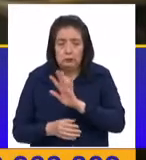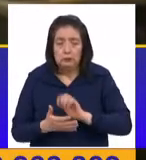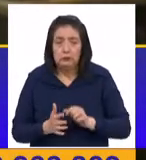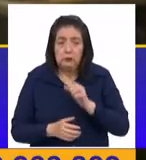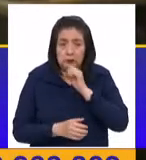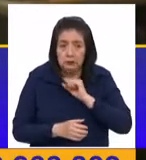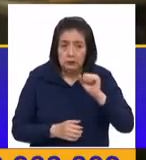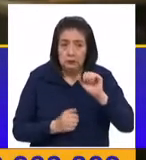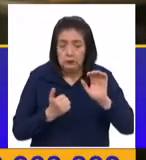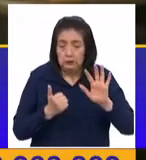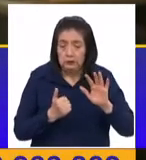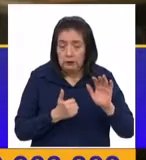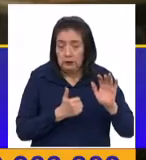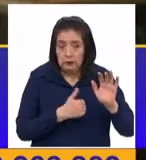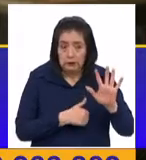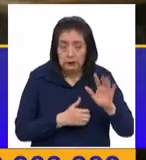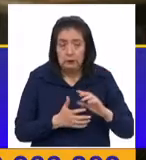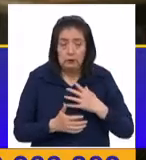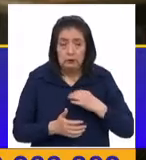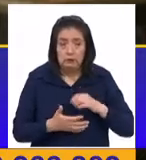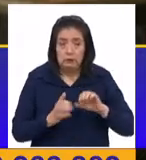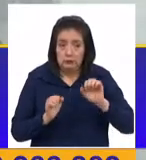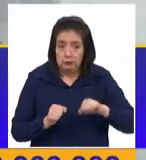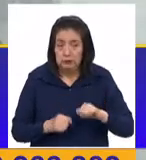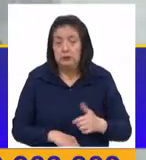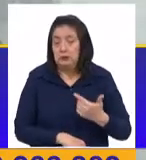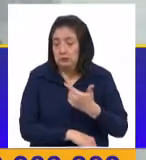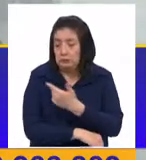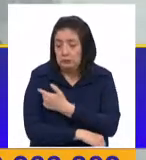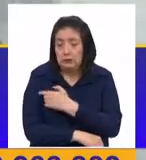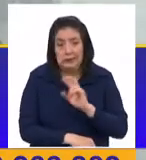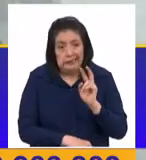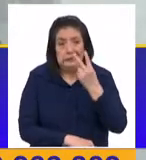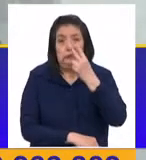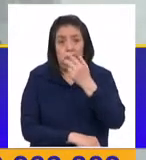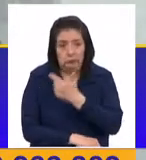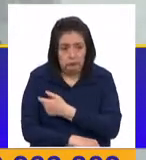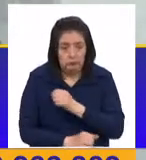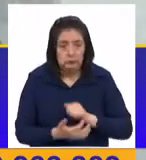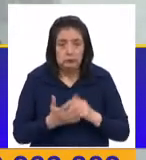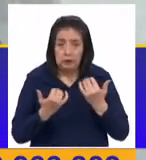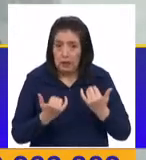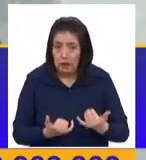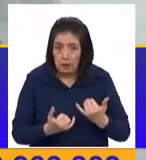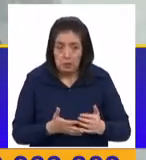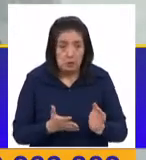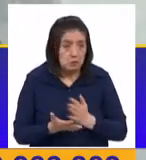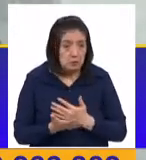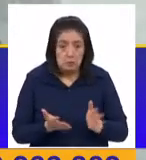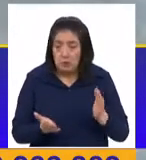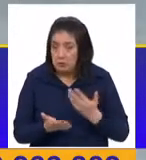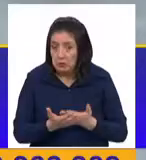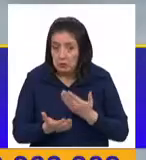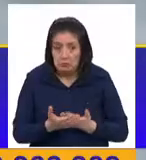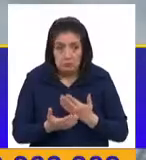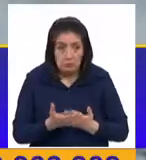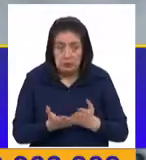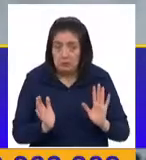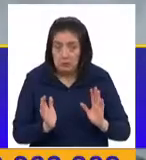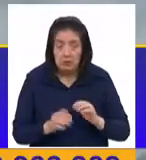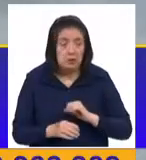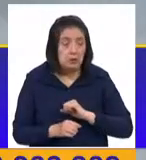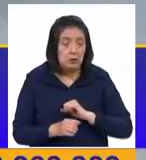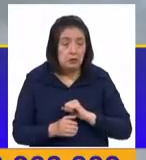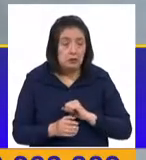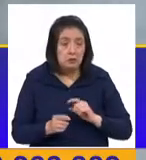adultos de 65 años a más que recibieron la segunda dosis del biológico. Y hasta el momento tampoco hay evidencia de efectos secundarios